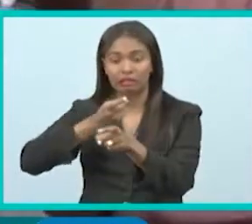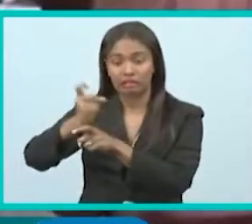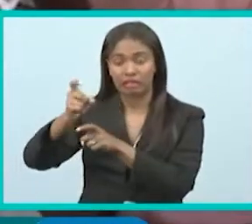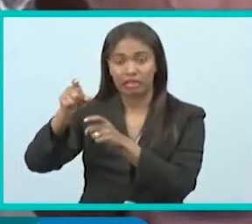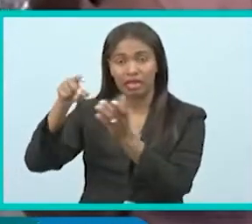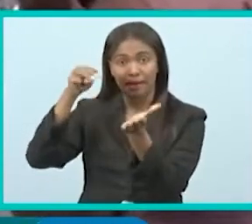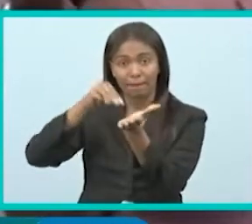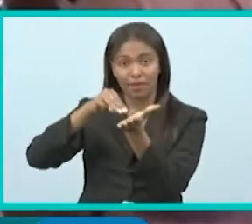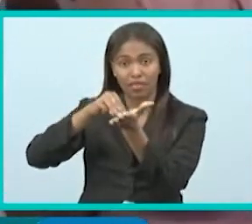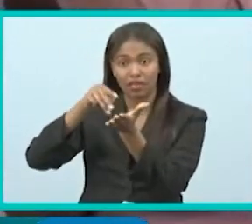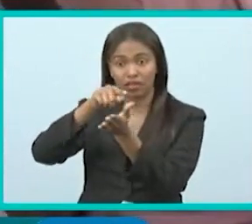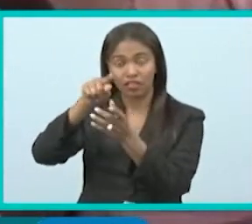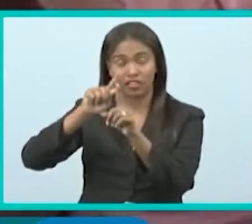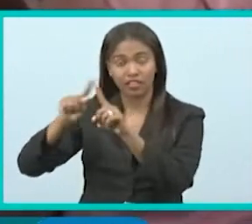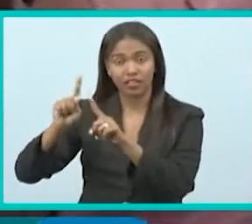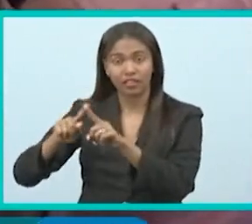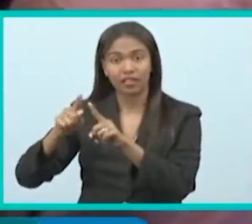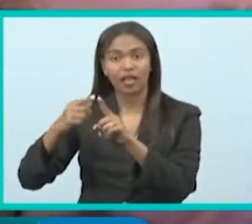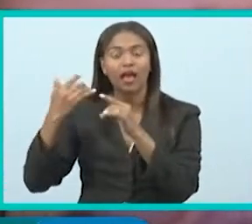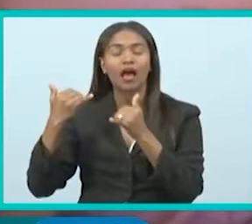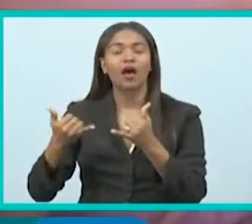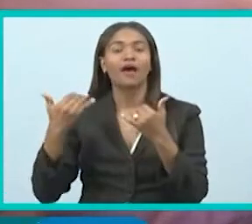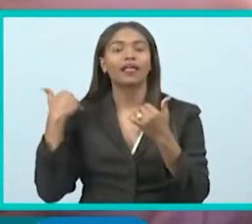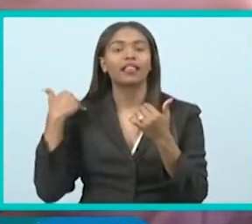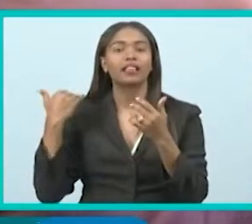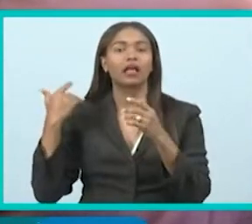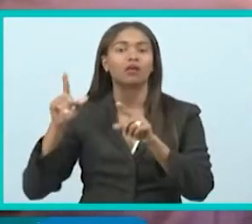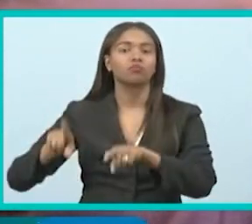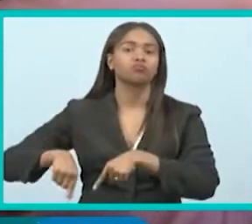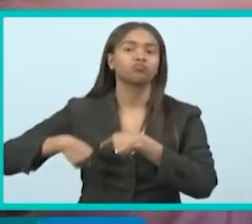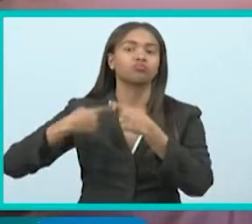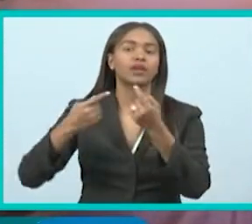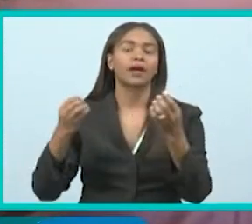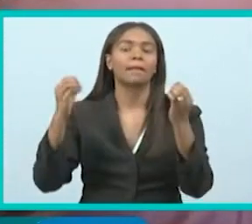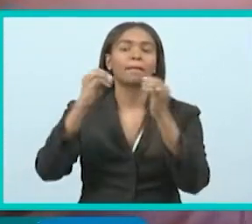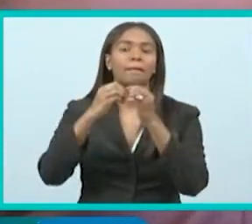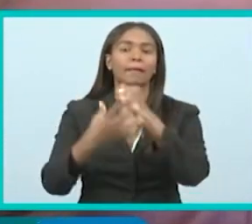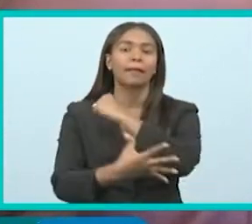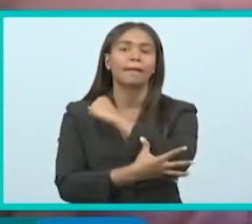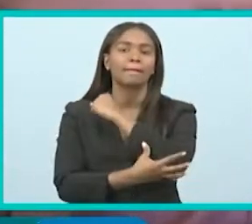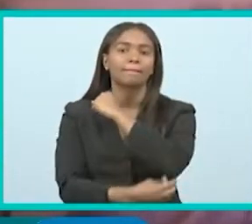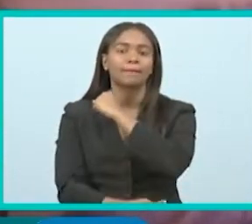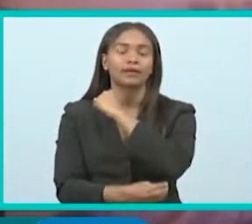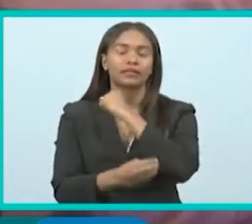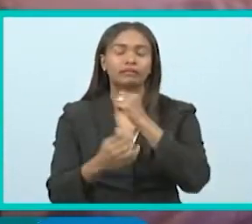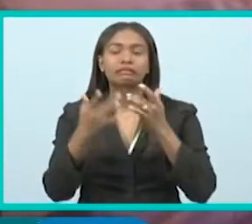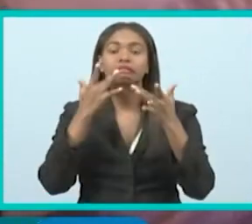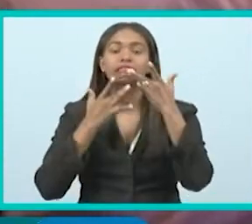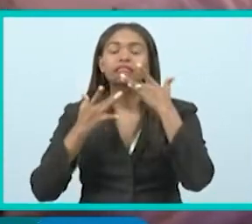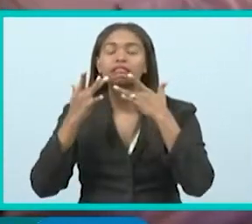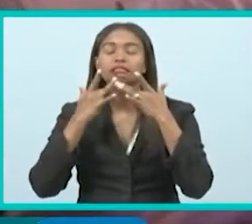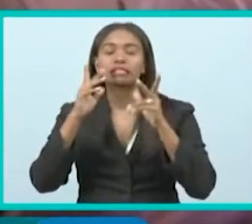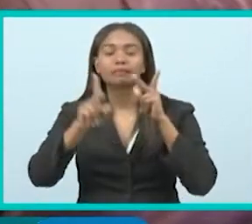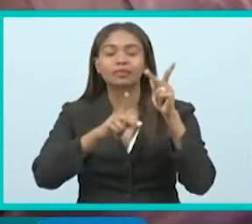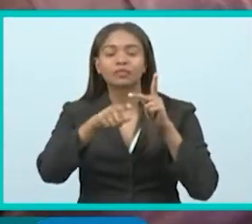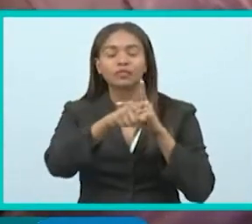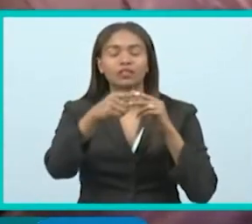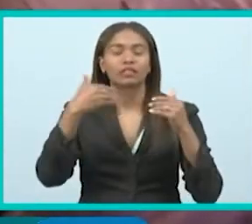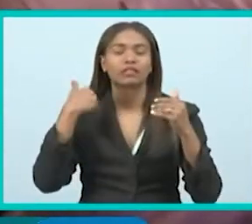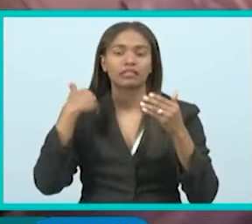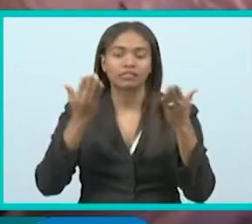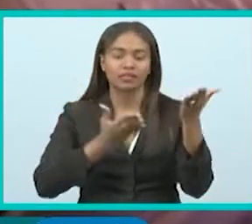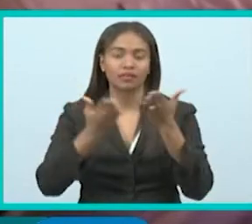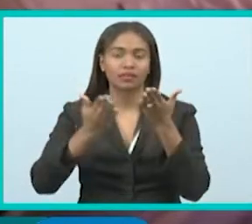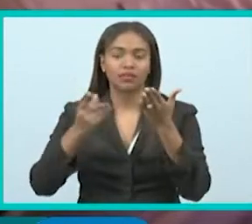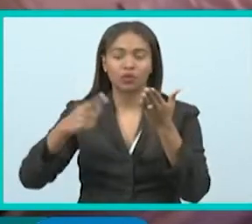médicos y médicas han venido acentuando el empobrecimiento, pauperización de los prestadores mientras